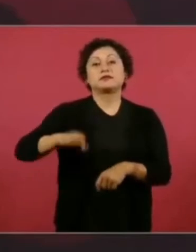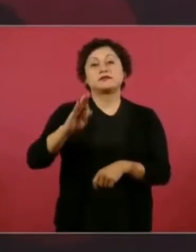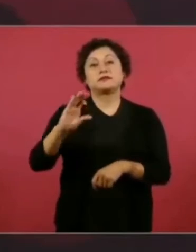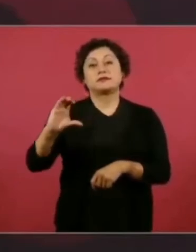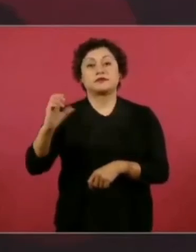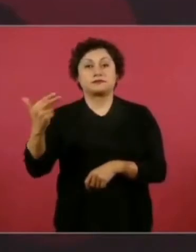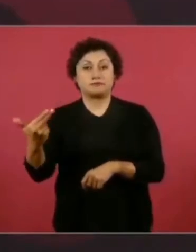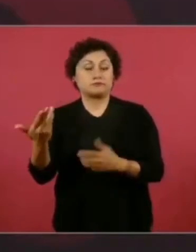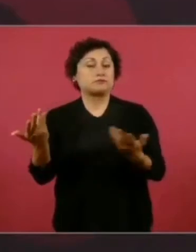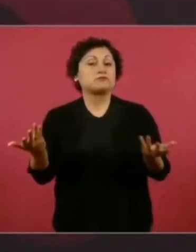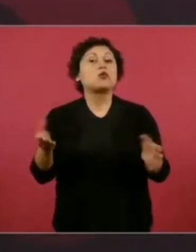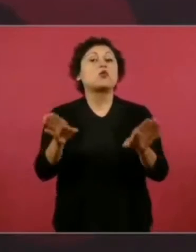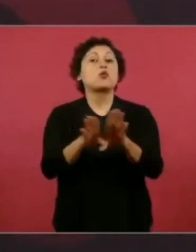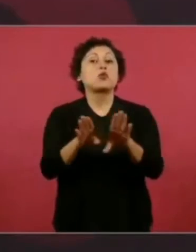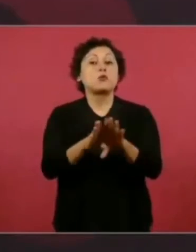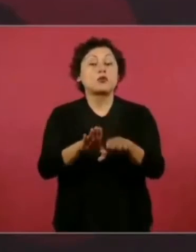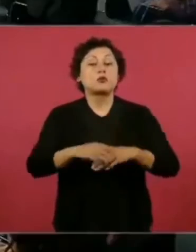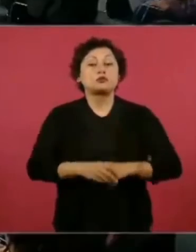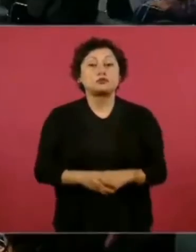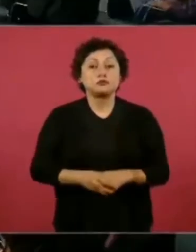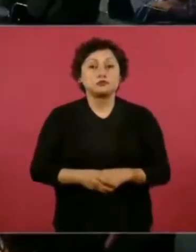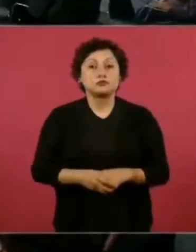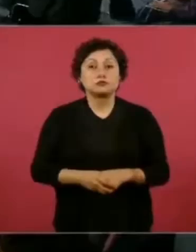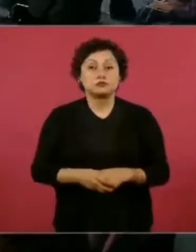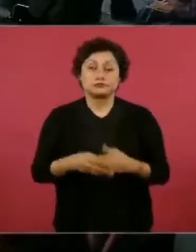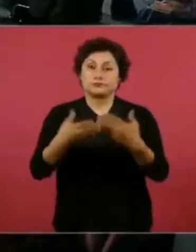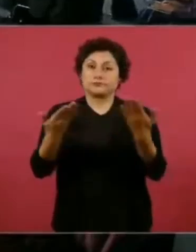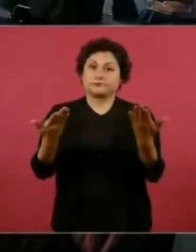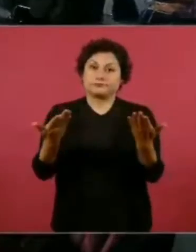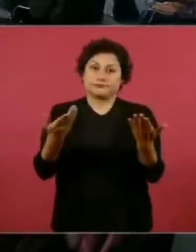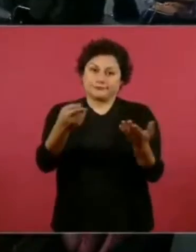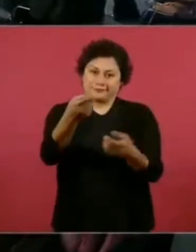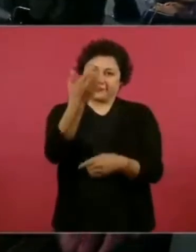pues García Luna